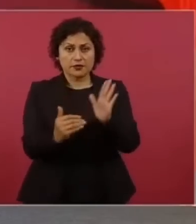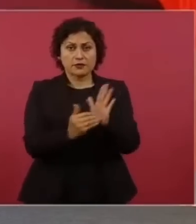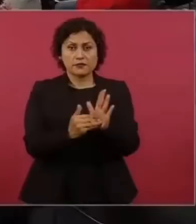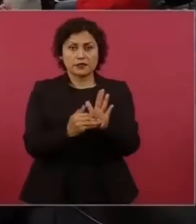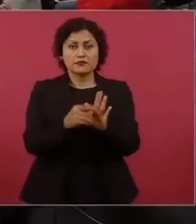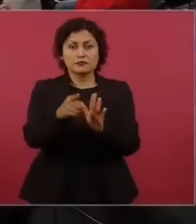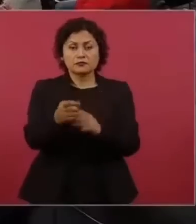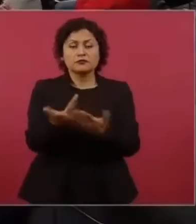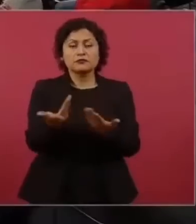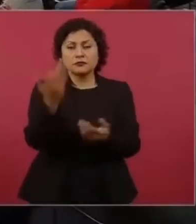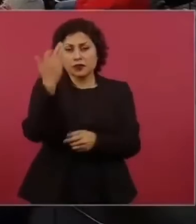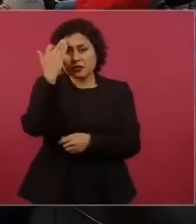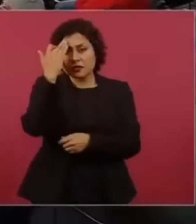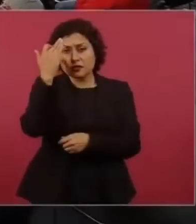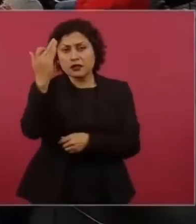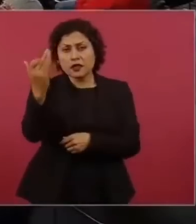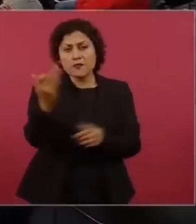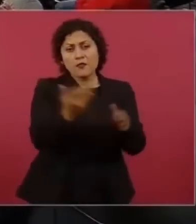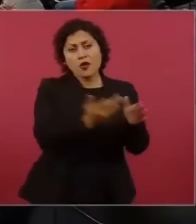¿Cuánto tiempo se paga?